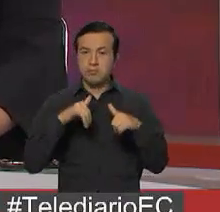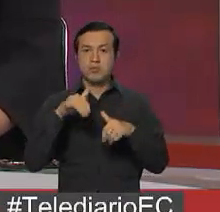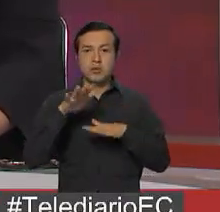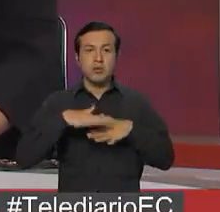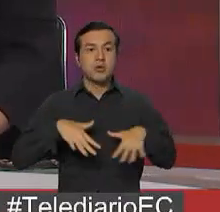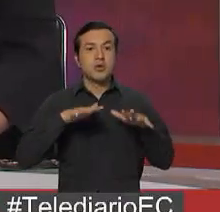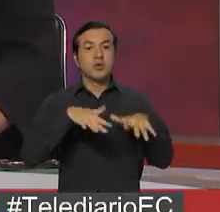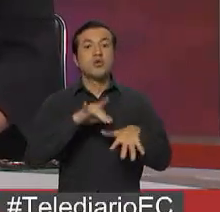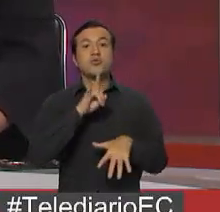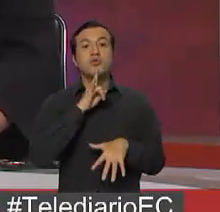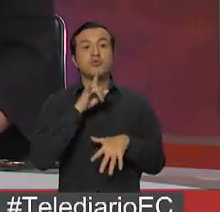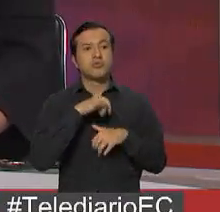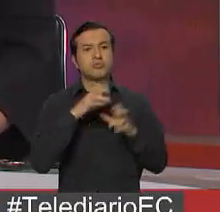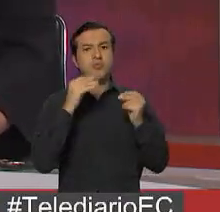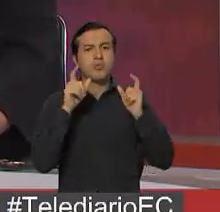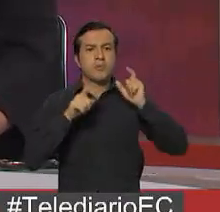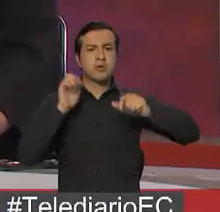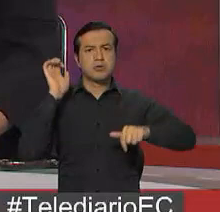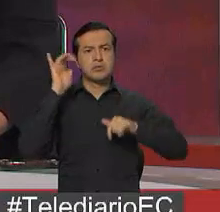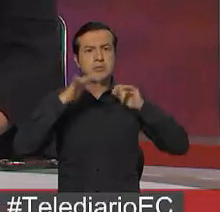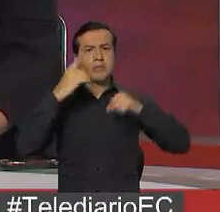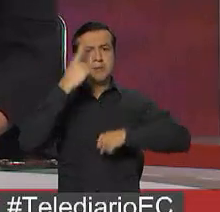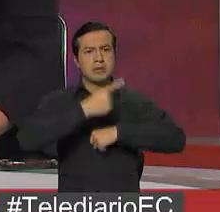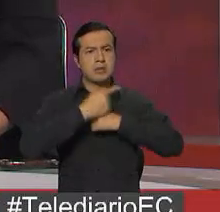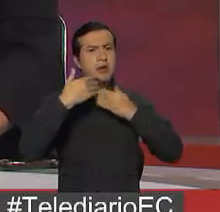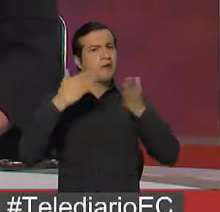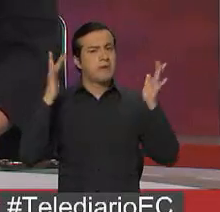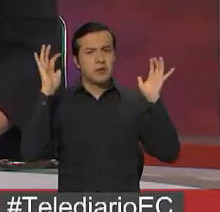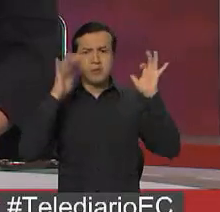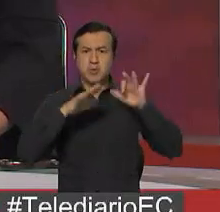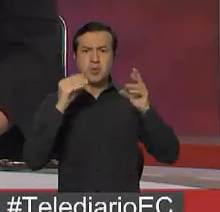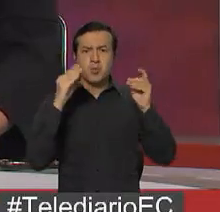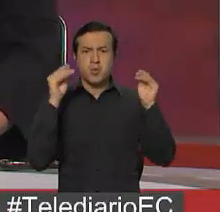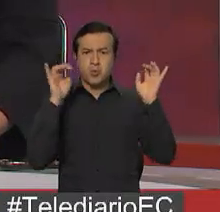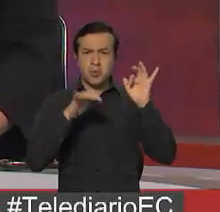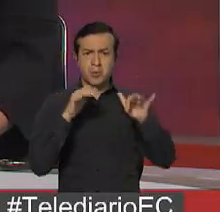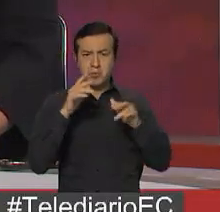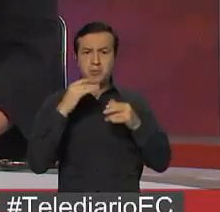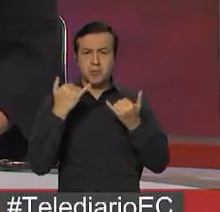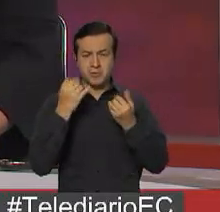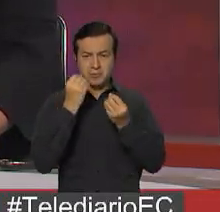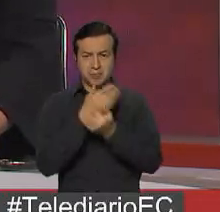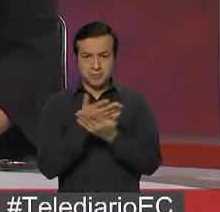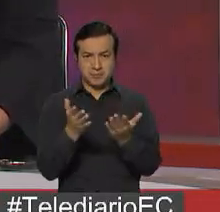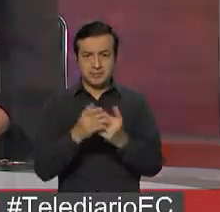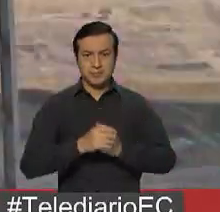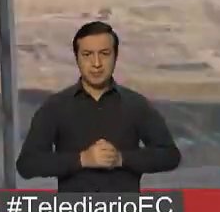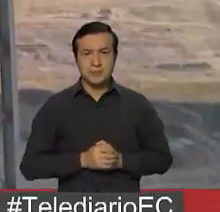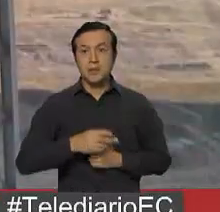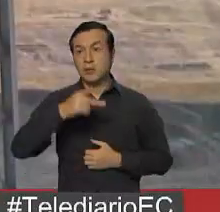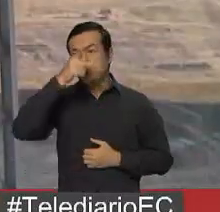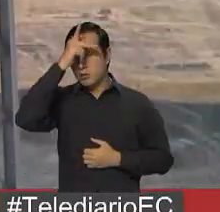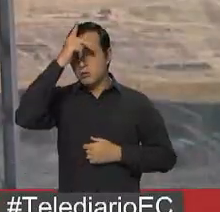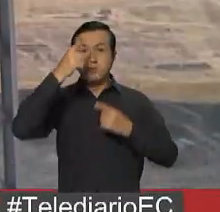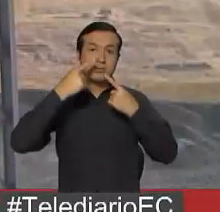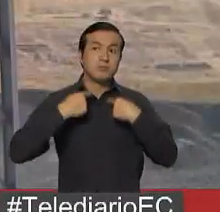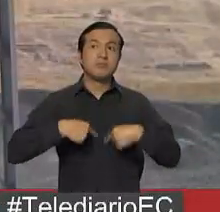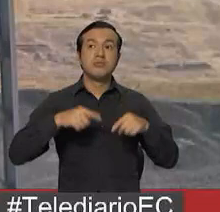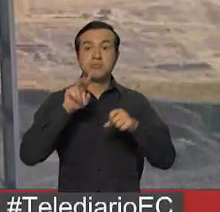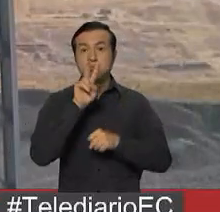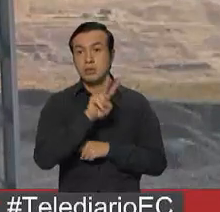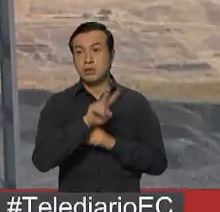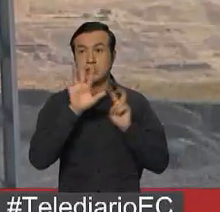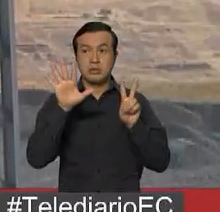de florida en eeuu se llenan en el primer día de apertura tenemos más noticias en el mundo ahora pero anuncia la reactivación de